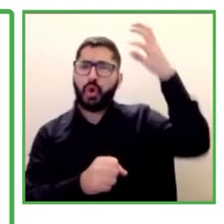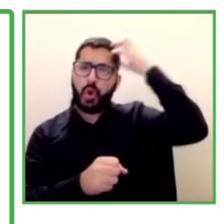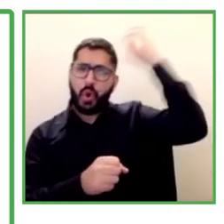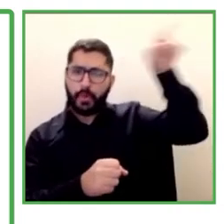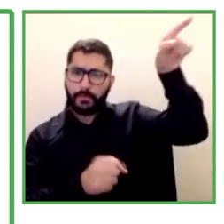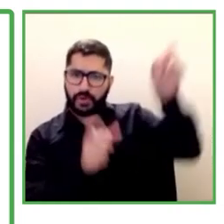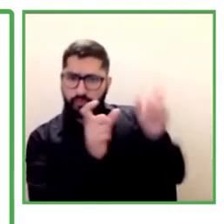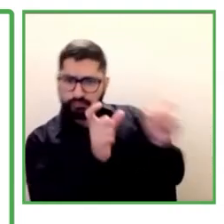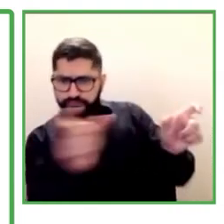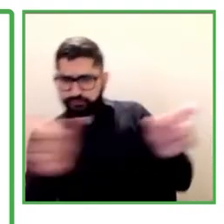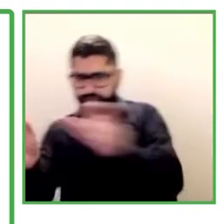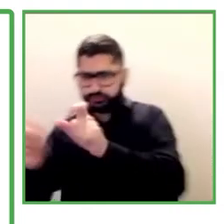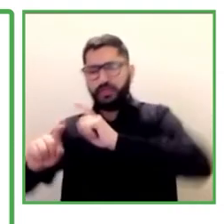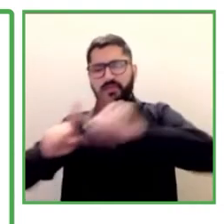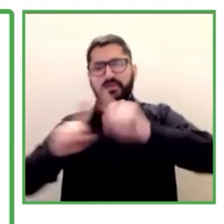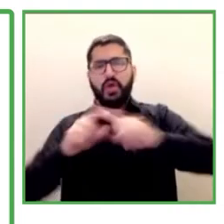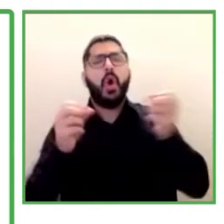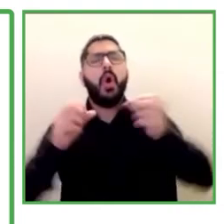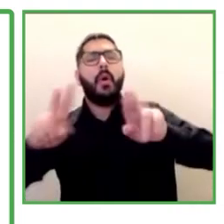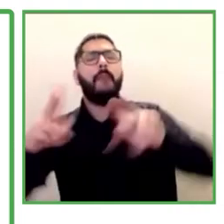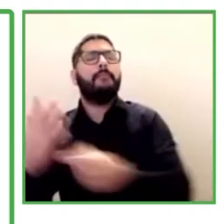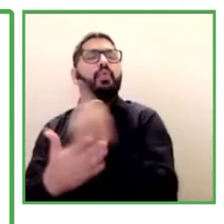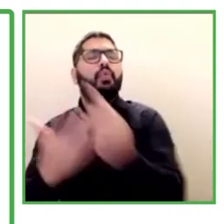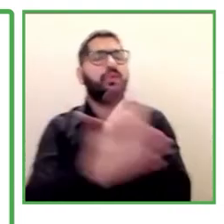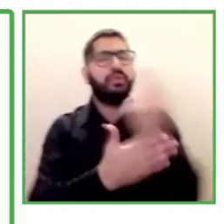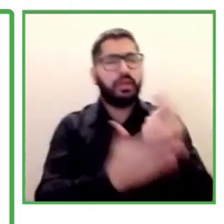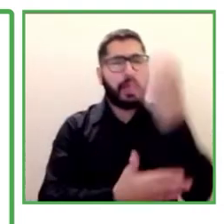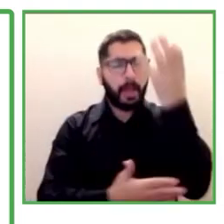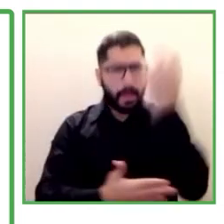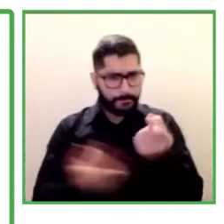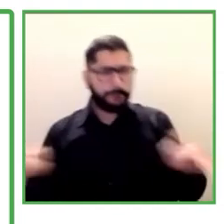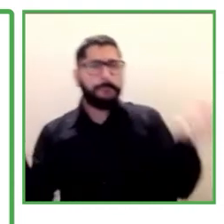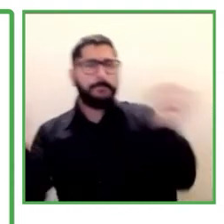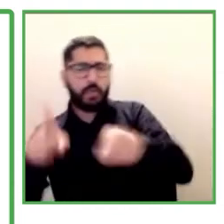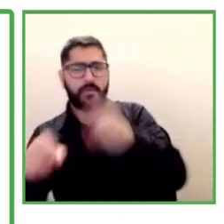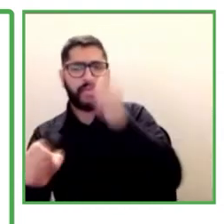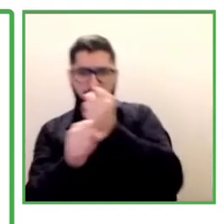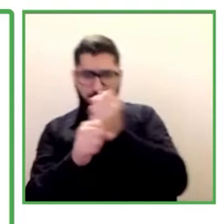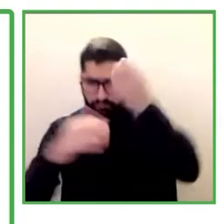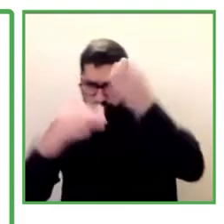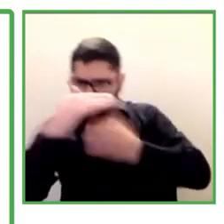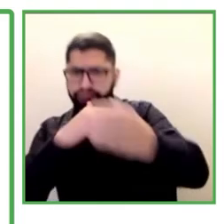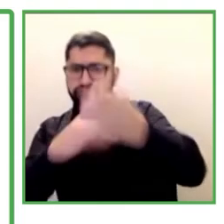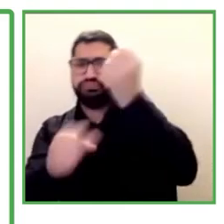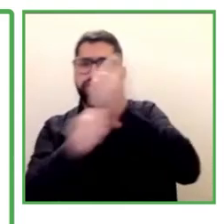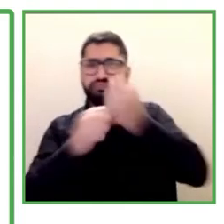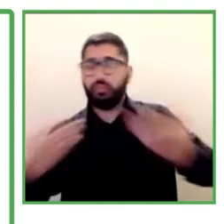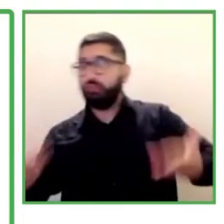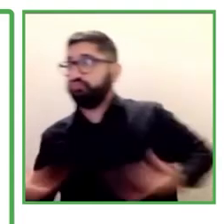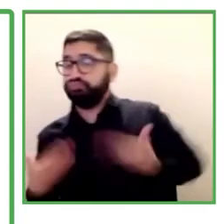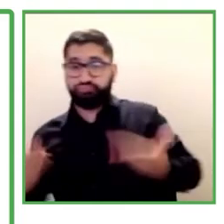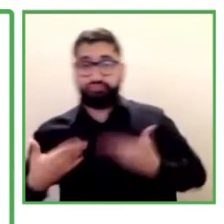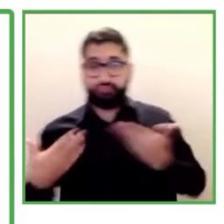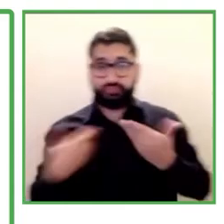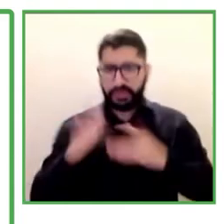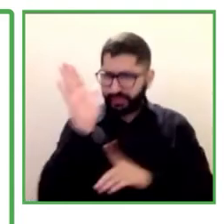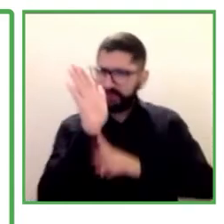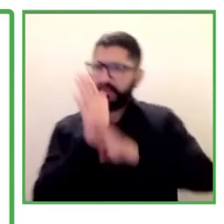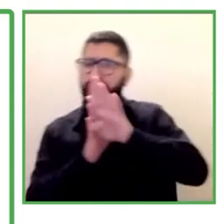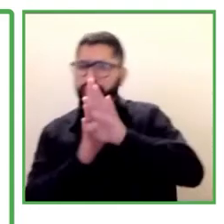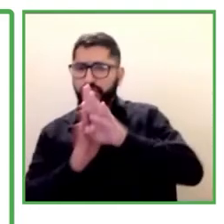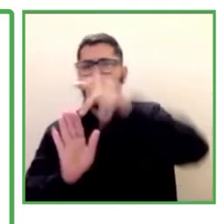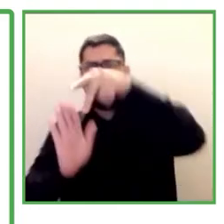de apoyo retorno al trabajo inspira el desarrollo de una nueva normativa que incentivará